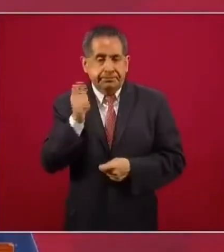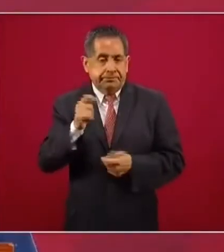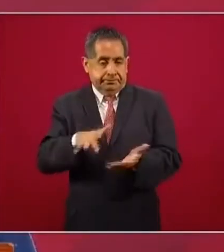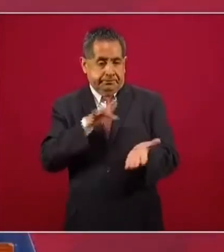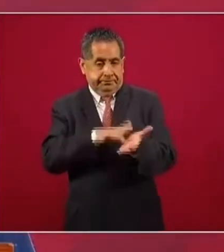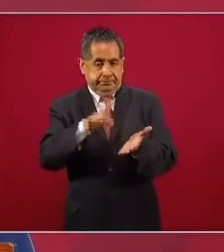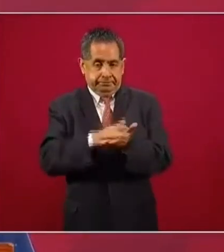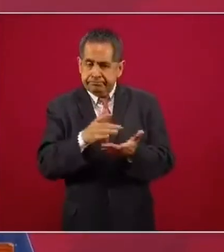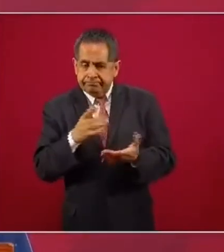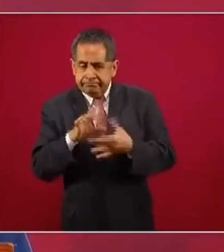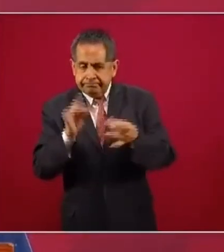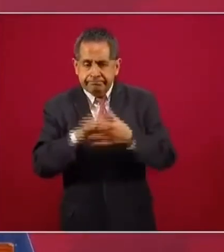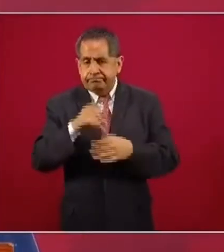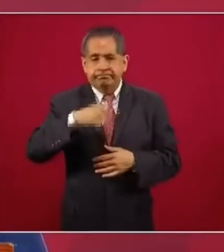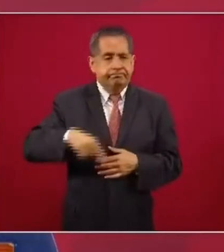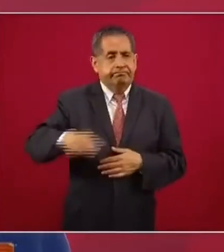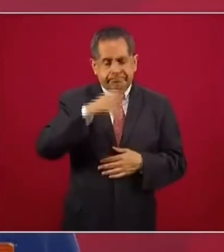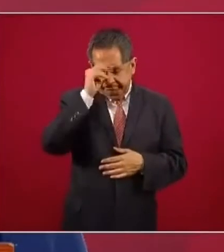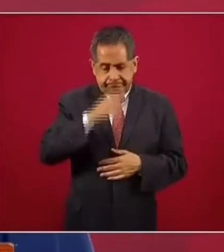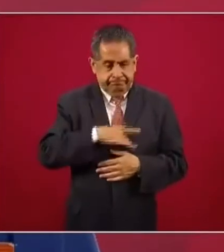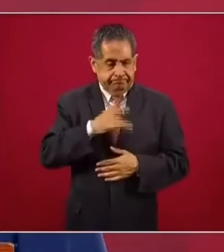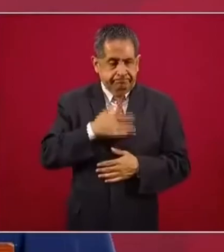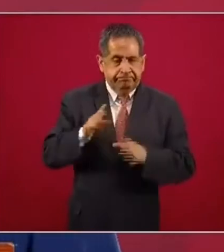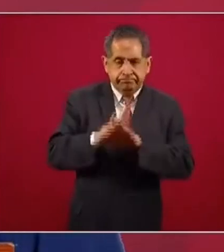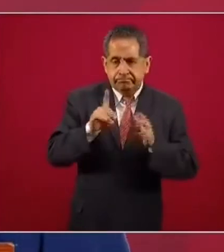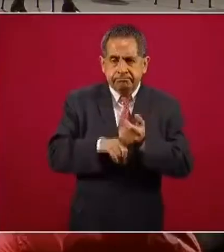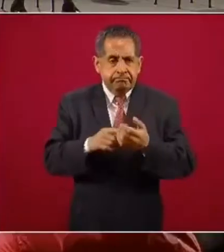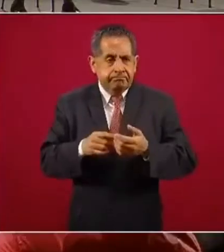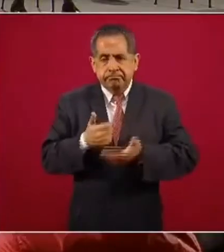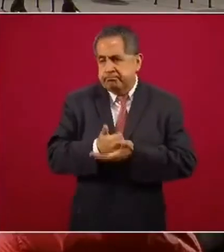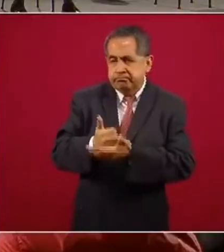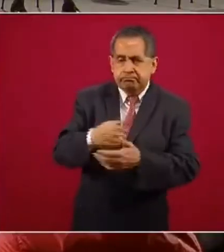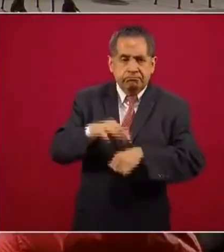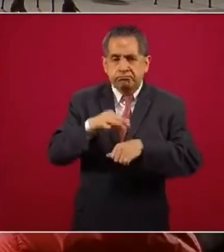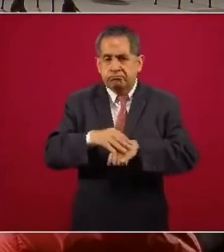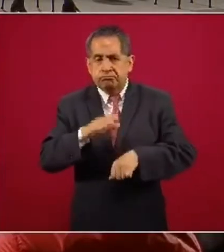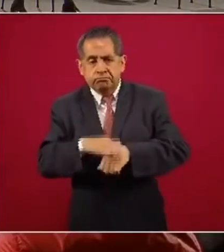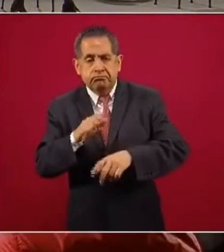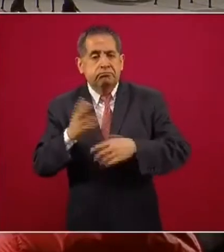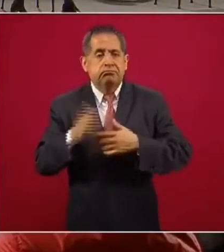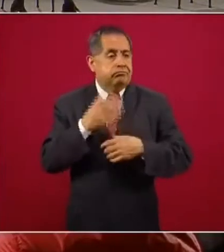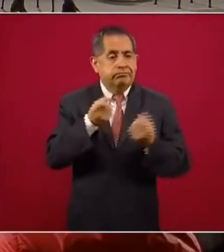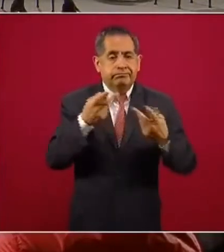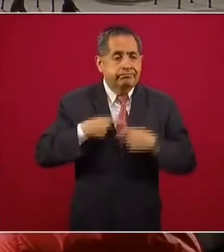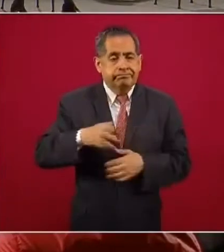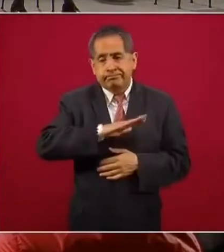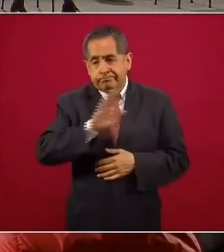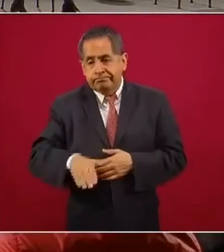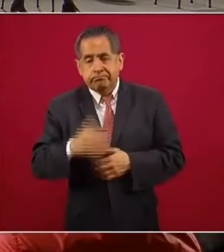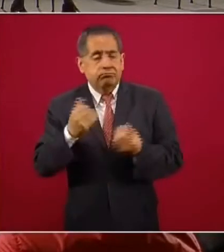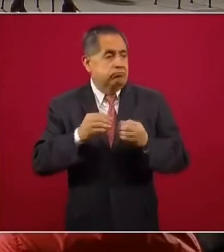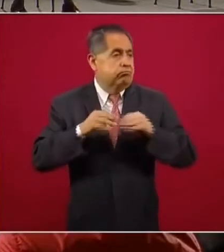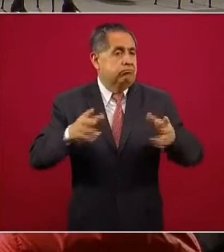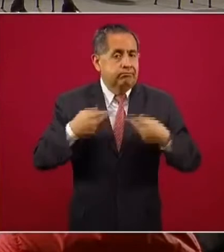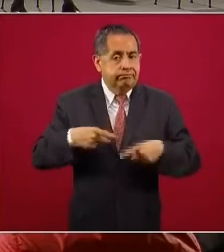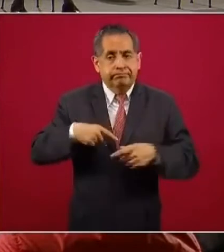apoyo para reforzar las capacidades para estimar adecuadamente la demanda en función de la morbilidad y de la mortalidad que afecta a